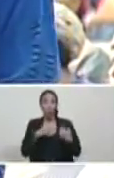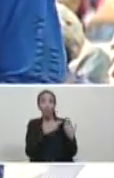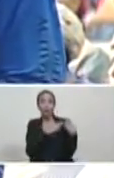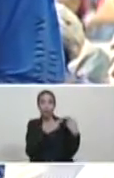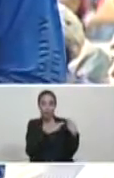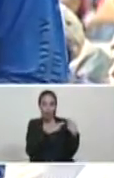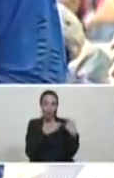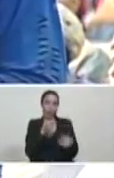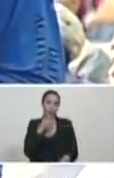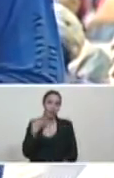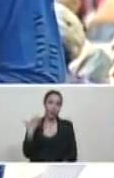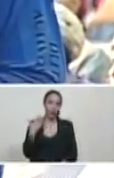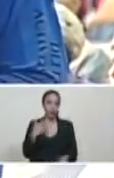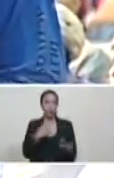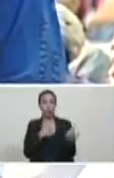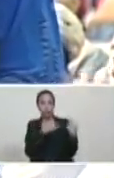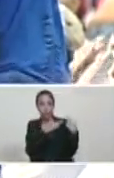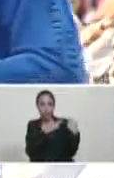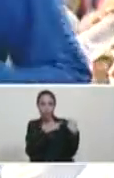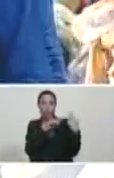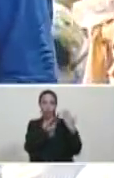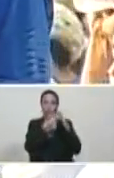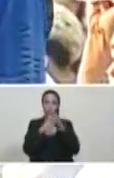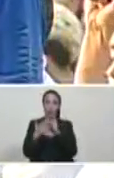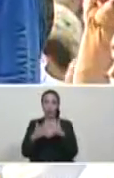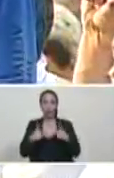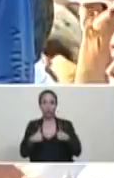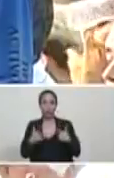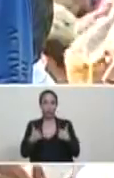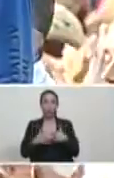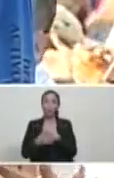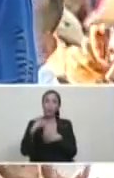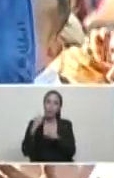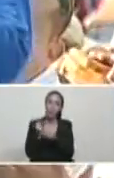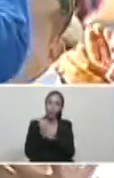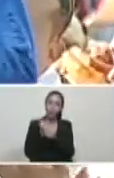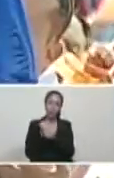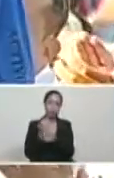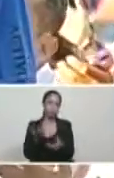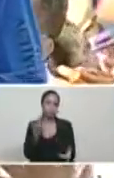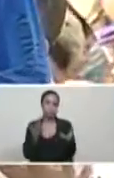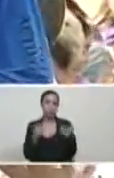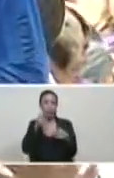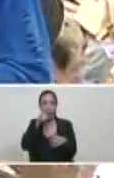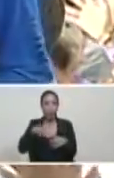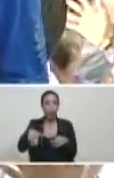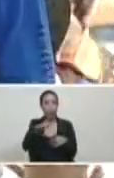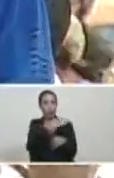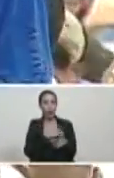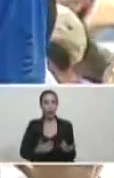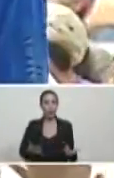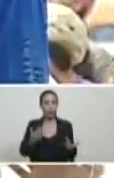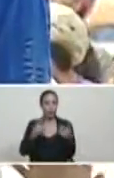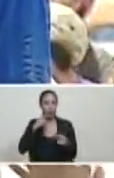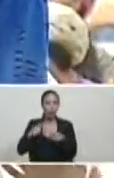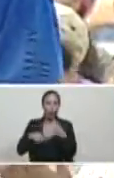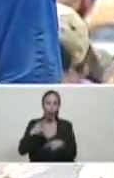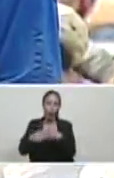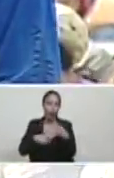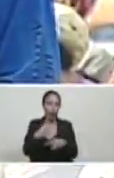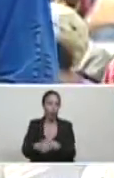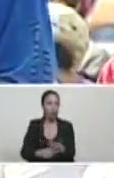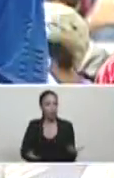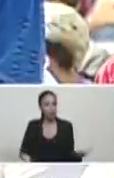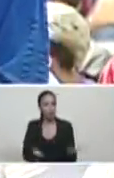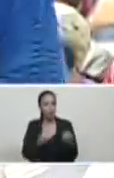ahí estamos trabajando, presidente. Nosotros estamos fortaleciendo el poder popular. Ya el poder popular cada día engrandece más y